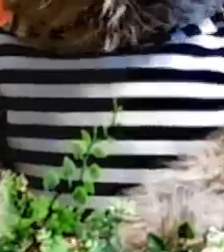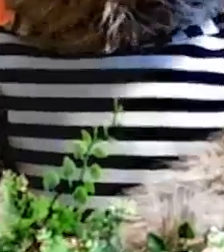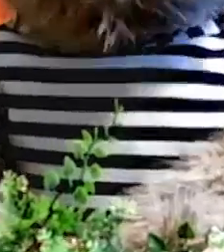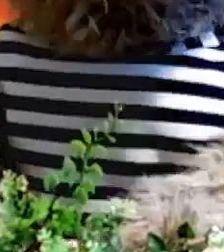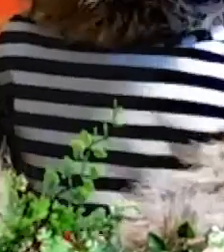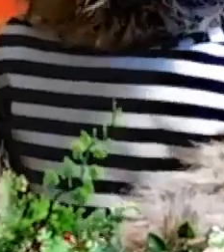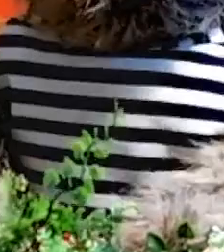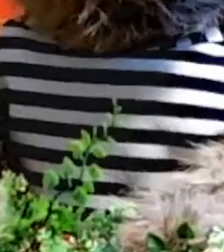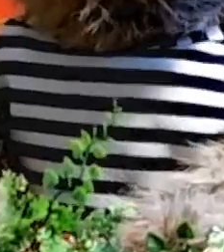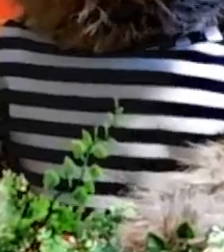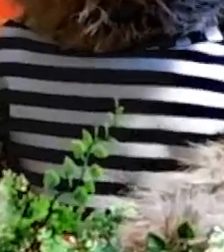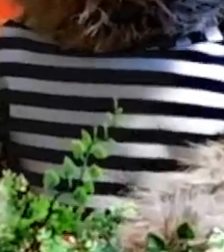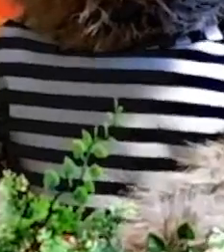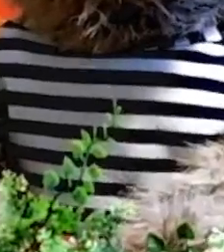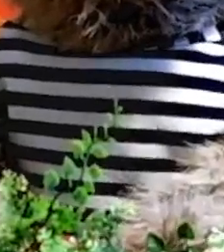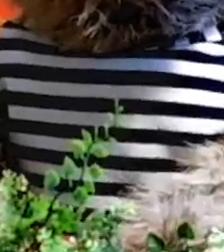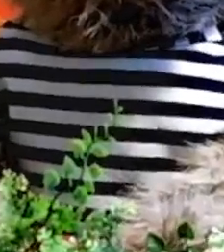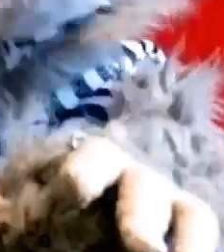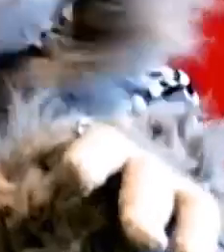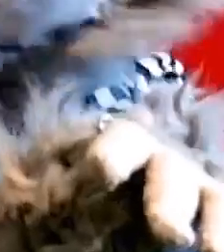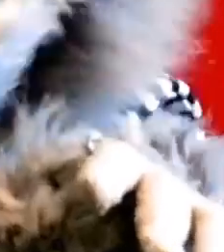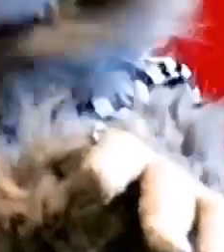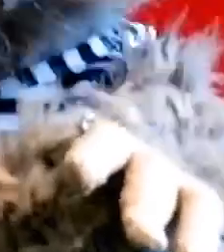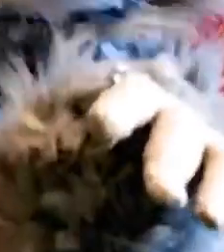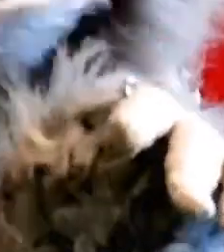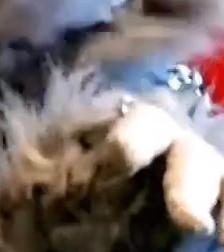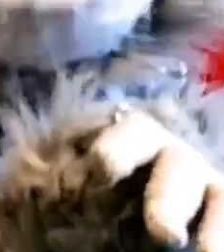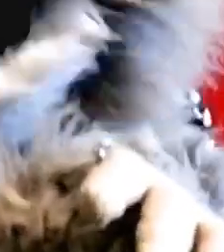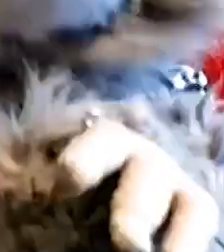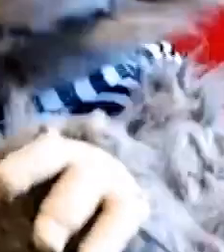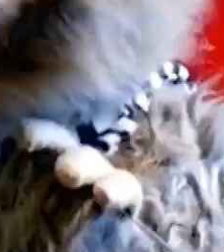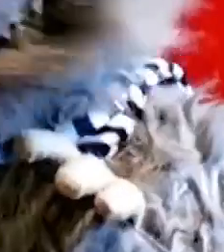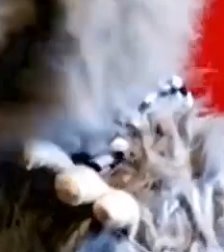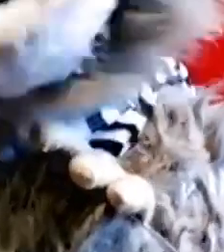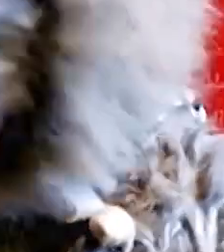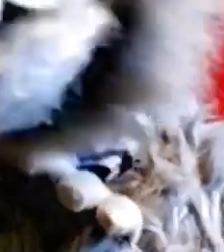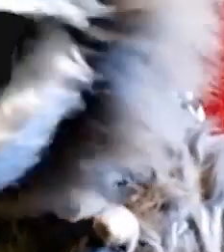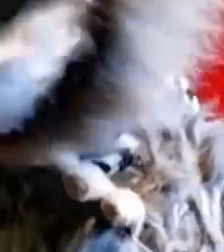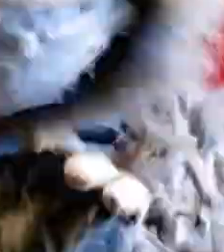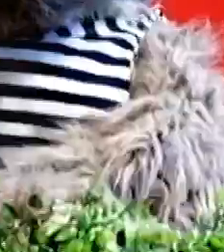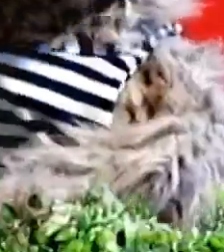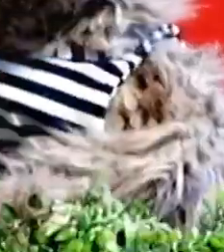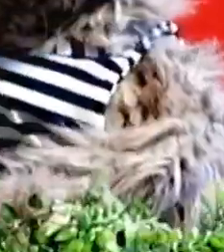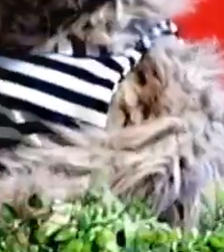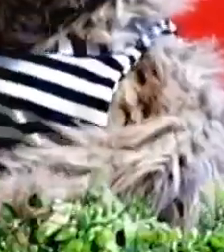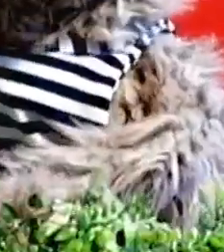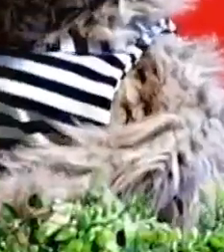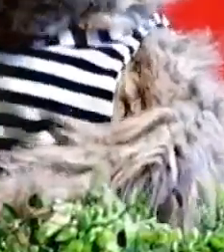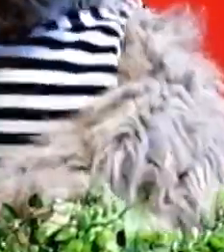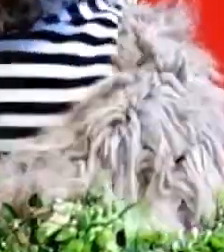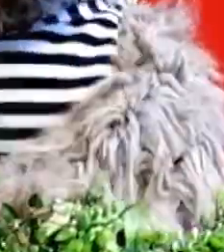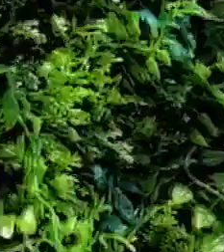e impulsar un cambio real. El planeta necesita de nuestra ayuda. Somos los Pérez